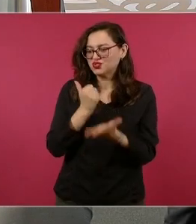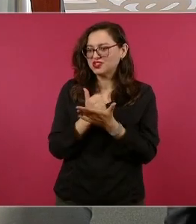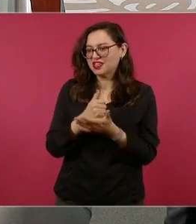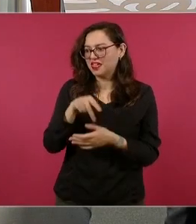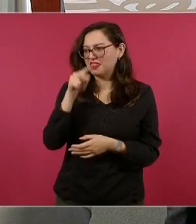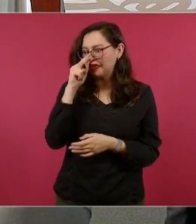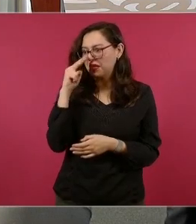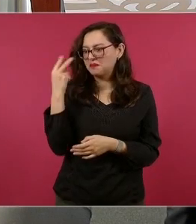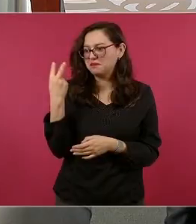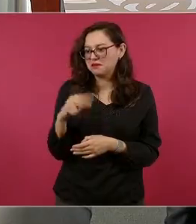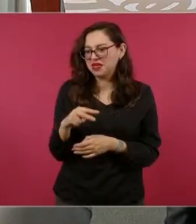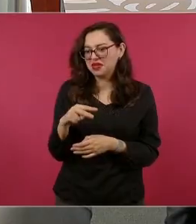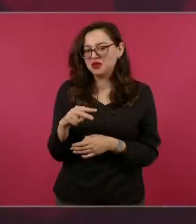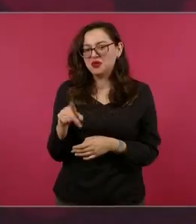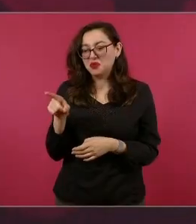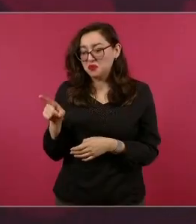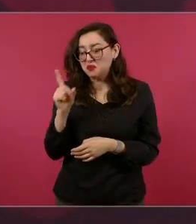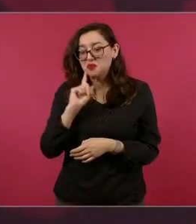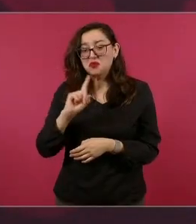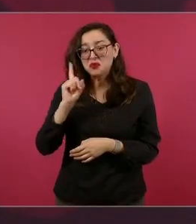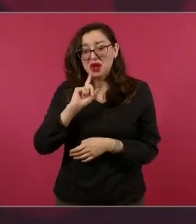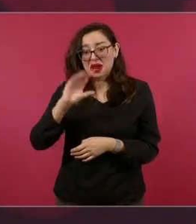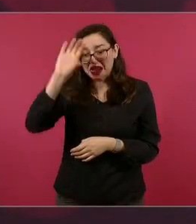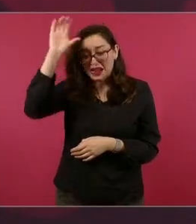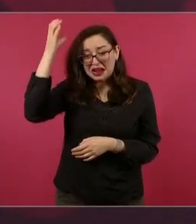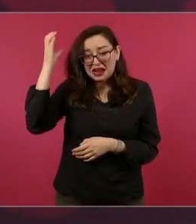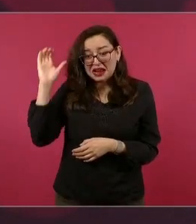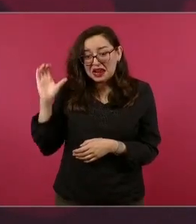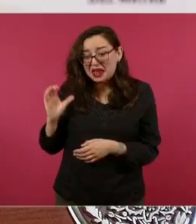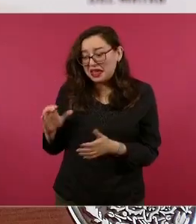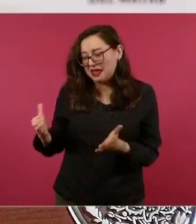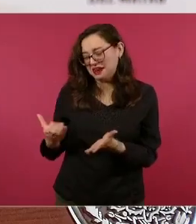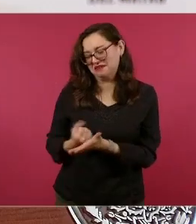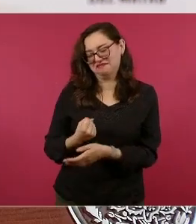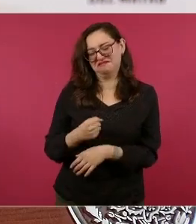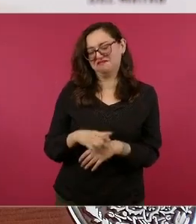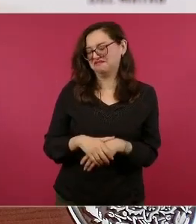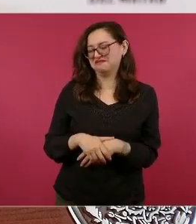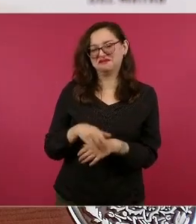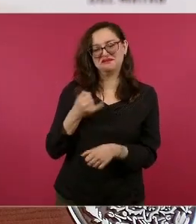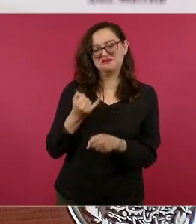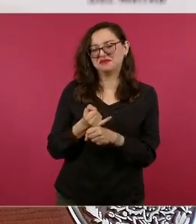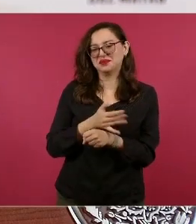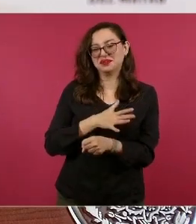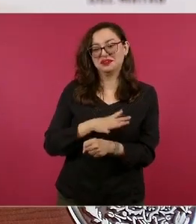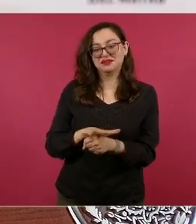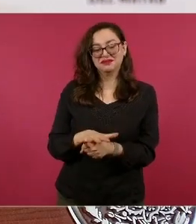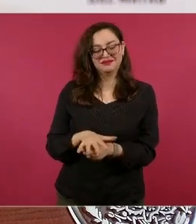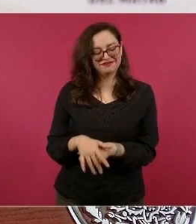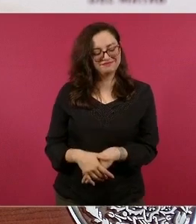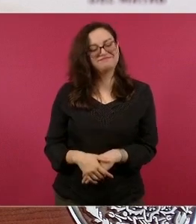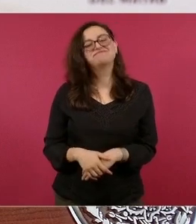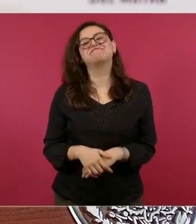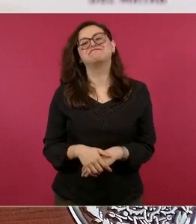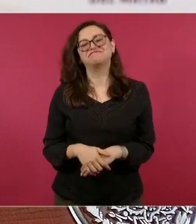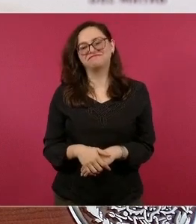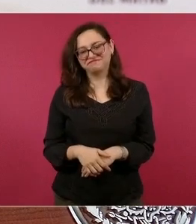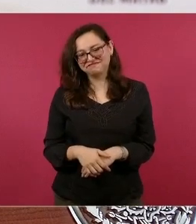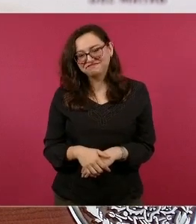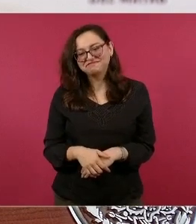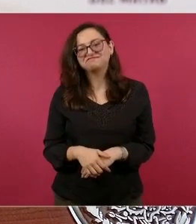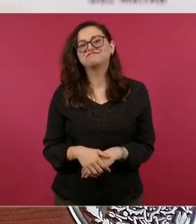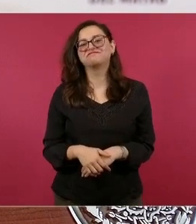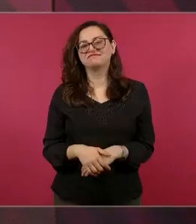a Clarita. Y le fue re bien, requete bien.